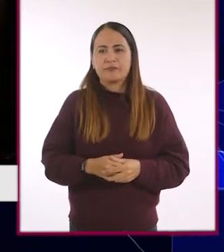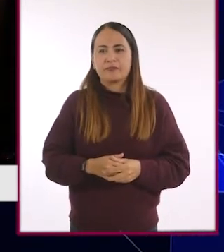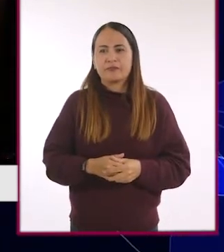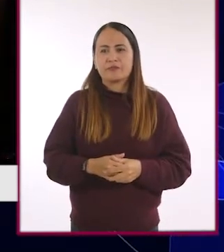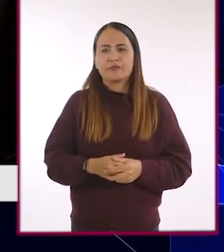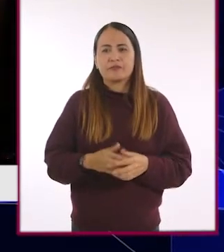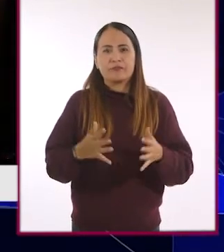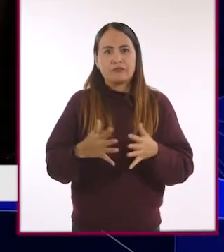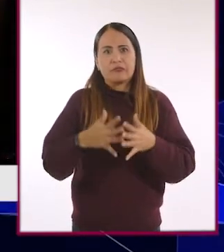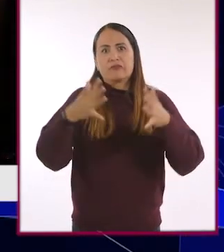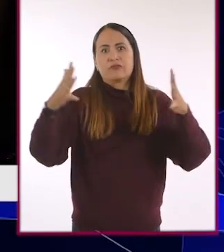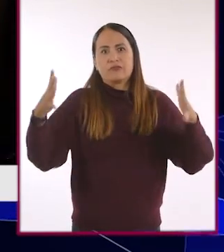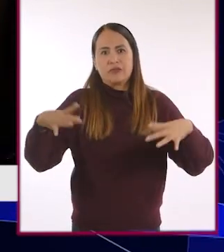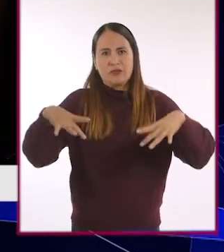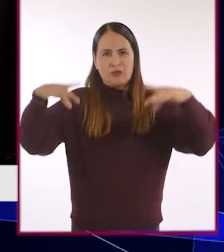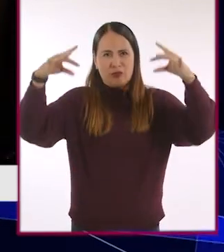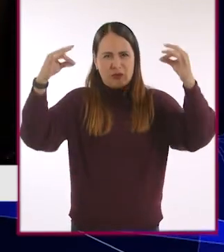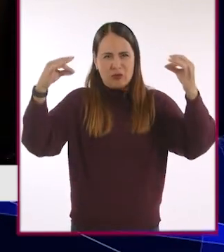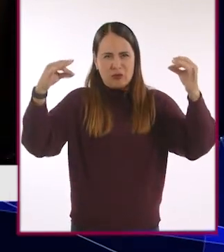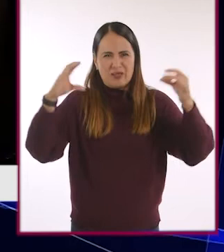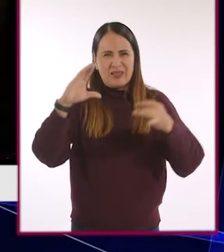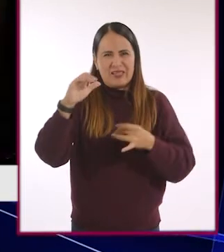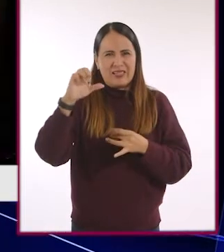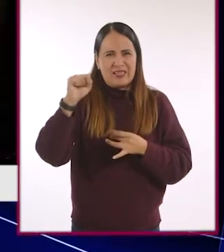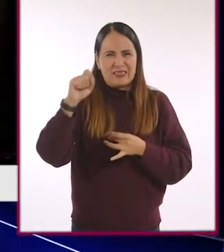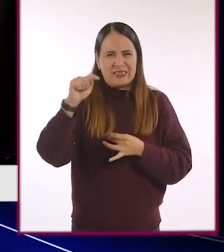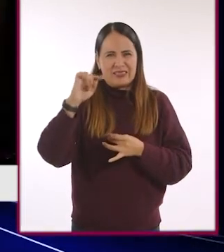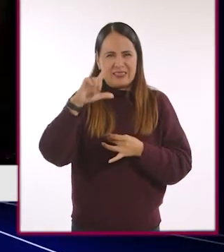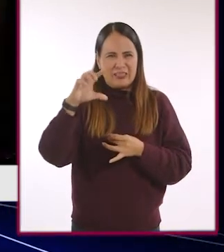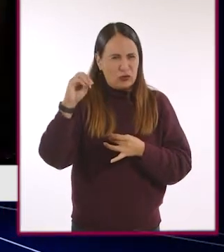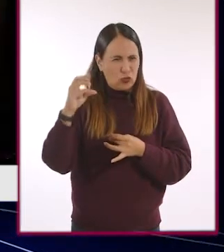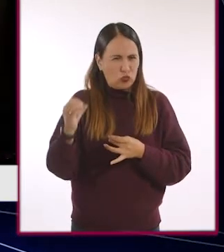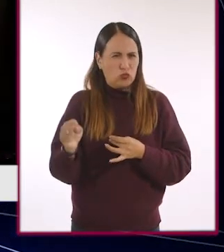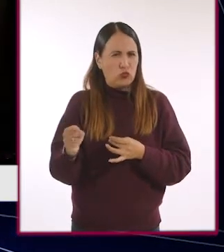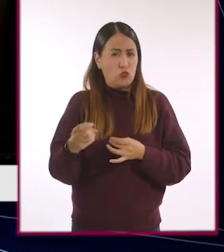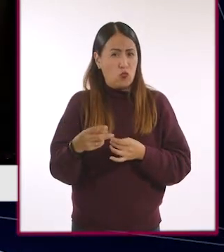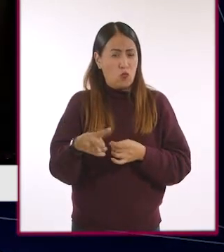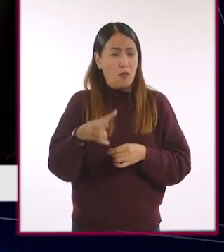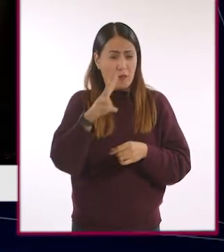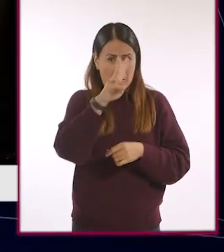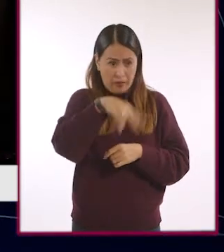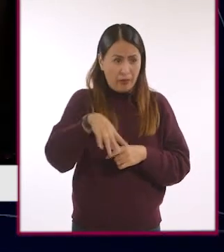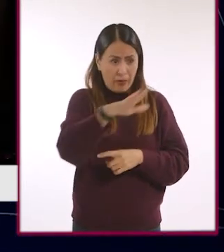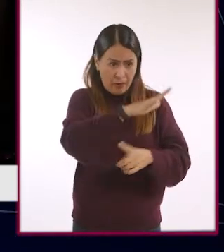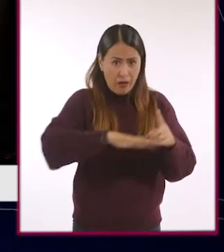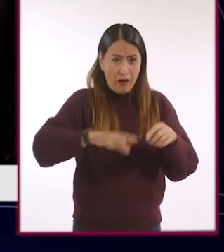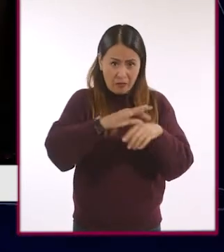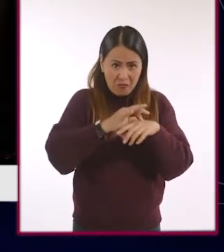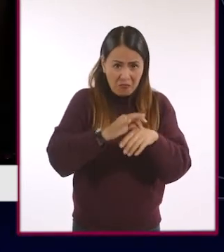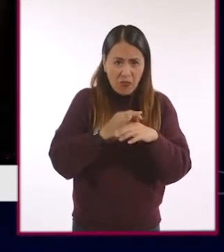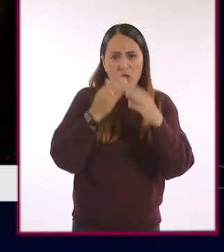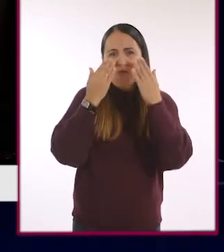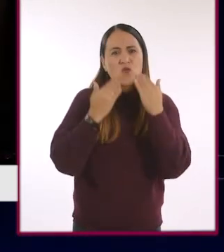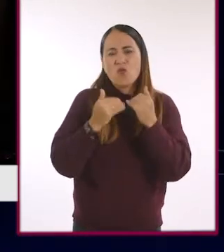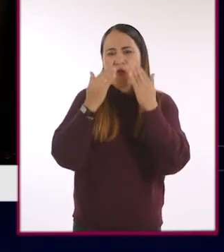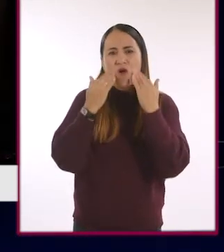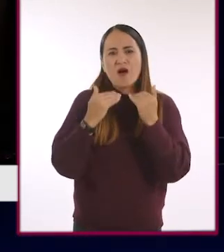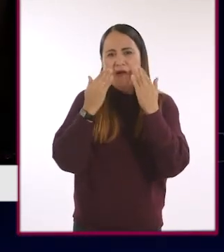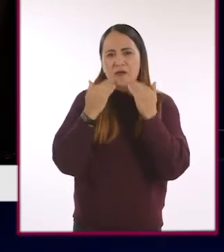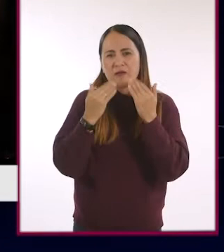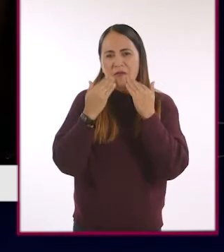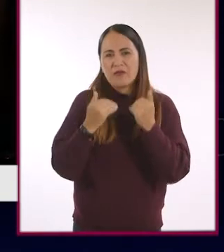robustos, ¿no? Tener castillos y mundos que no existían. Y es bien interesante porque los primeros matte